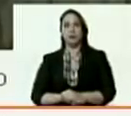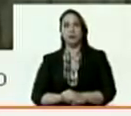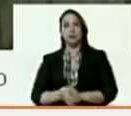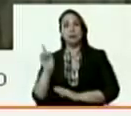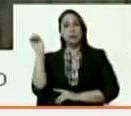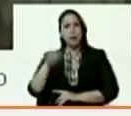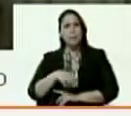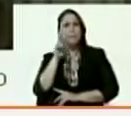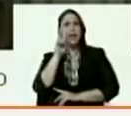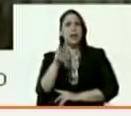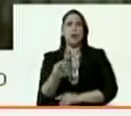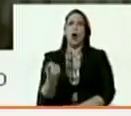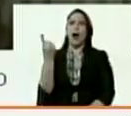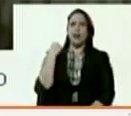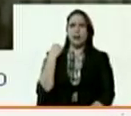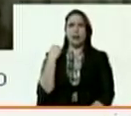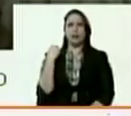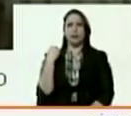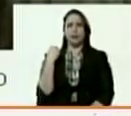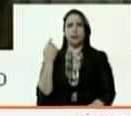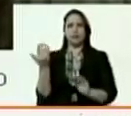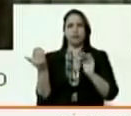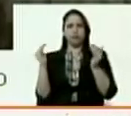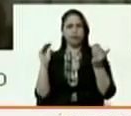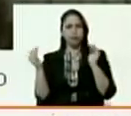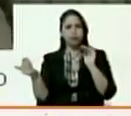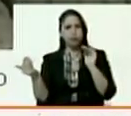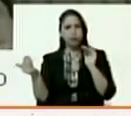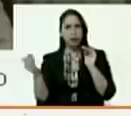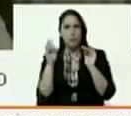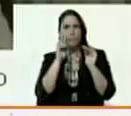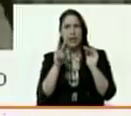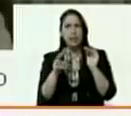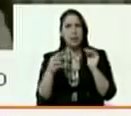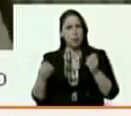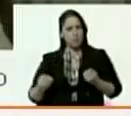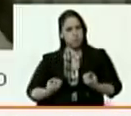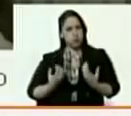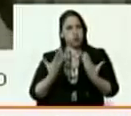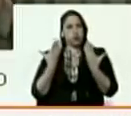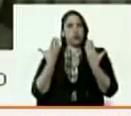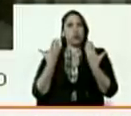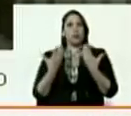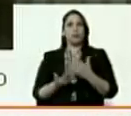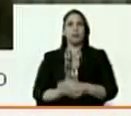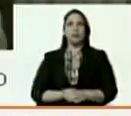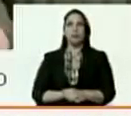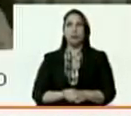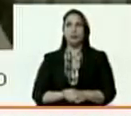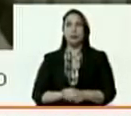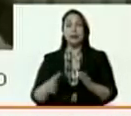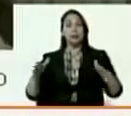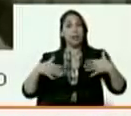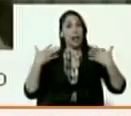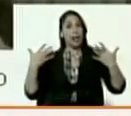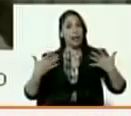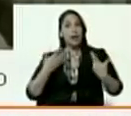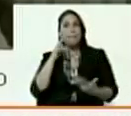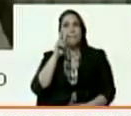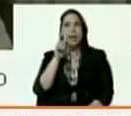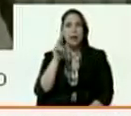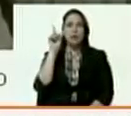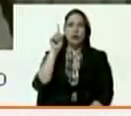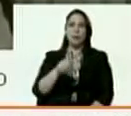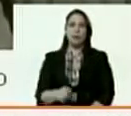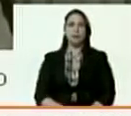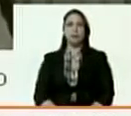también veíamos ayer en paralelo, y lo veíamos con mucha satisfacción, también con alegría,